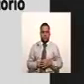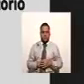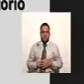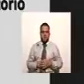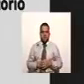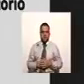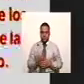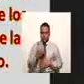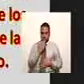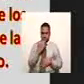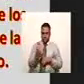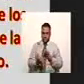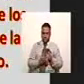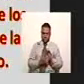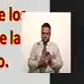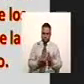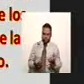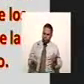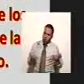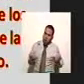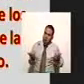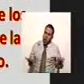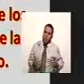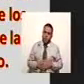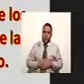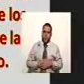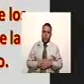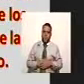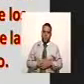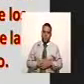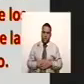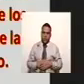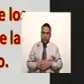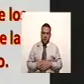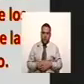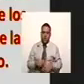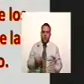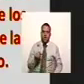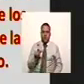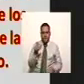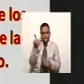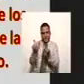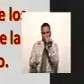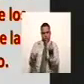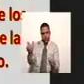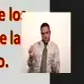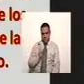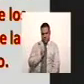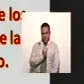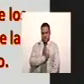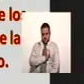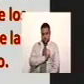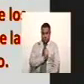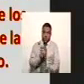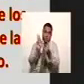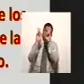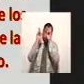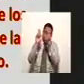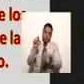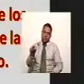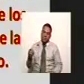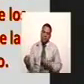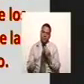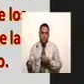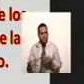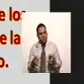el observatorio de carga opera. Y opera, ojalá, con personas independientes y ojalá usted incluya acá a distintos